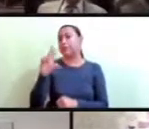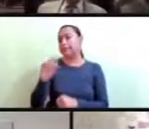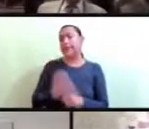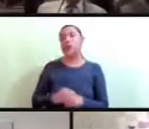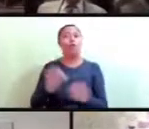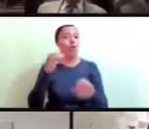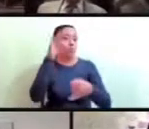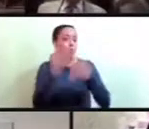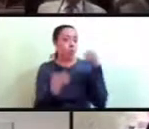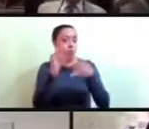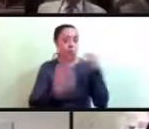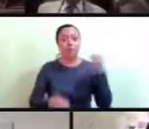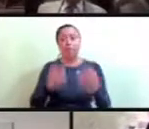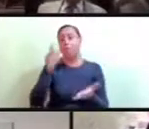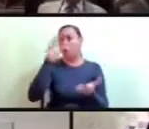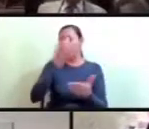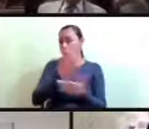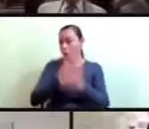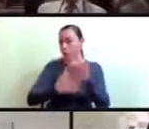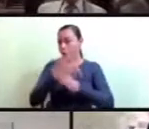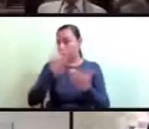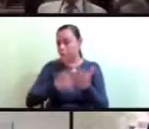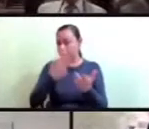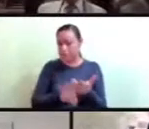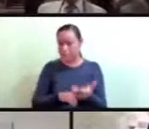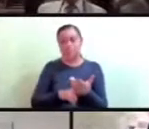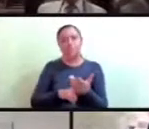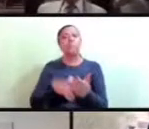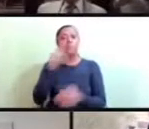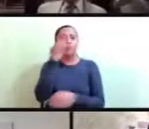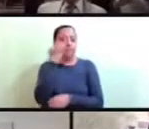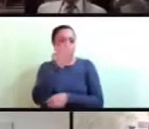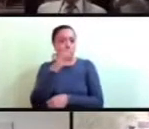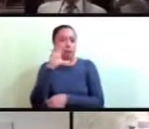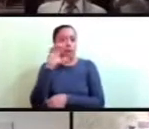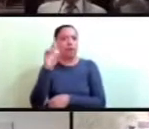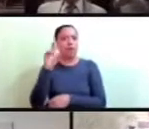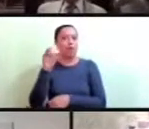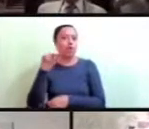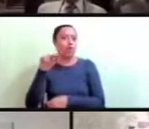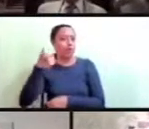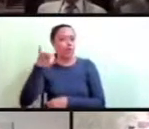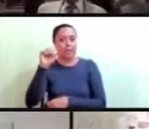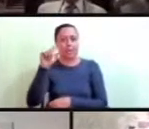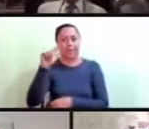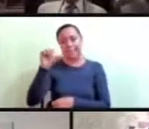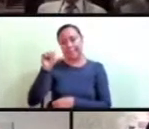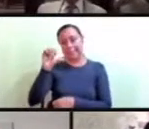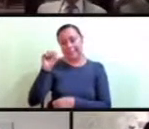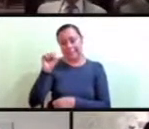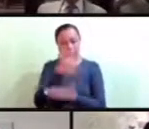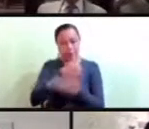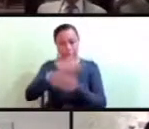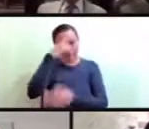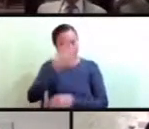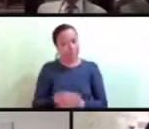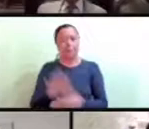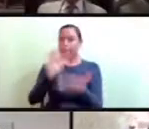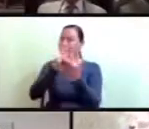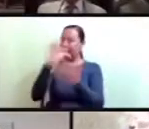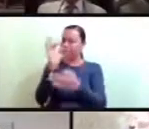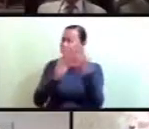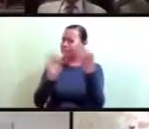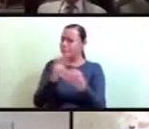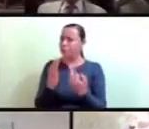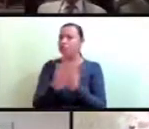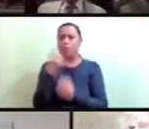Cronistas de la Ciudad de México. Gracias porque con su calidad artística, su labor y esfuerzo han aportado diversos valores culturales